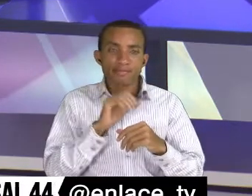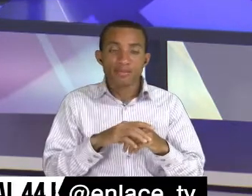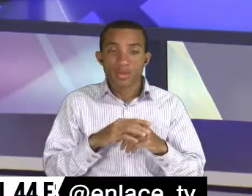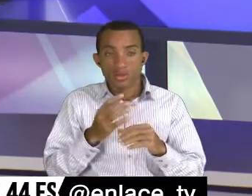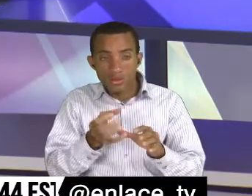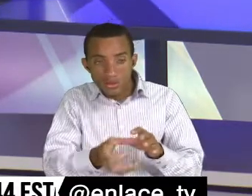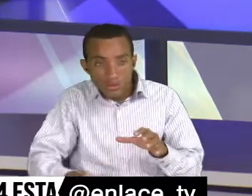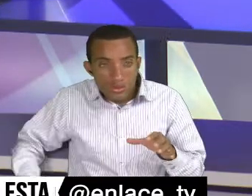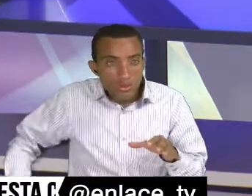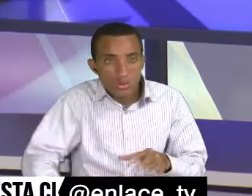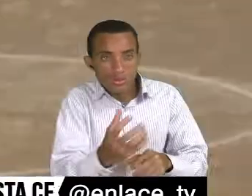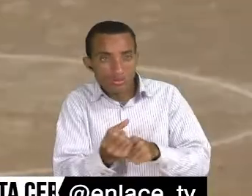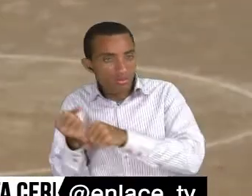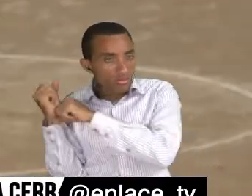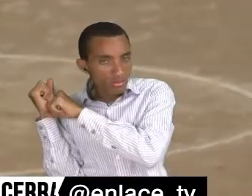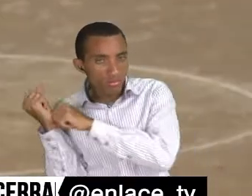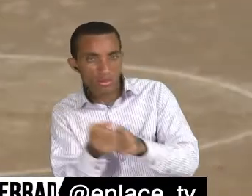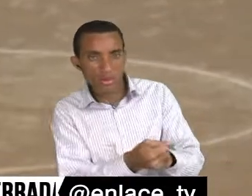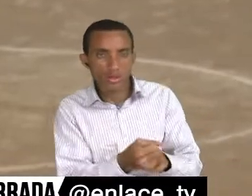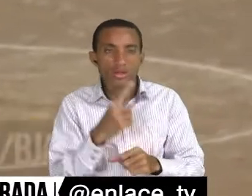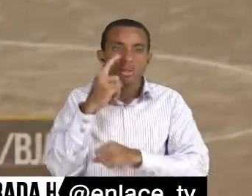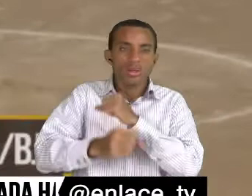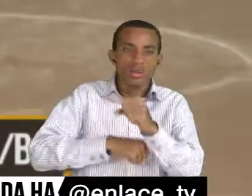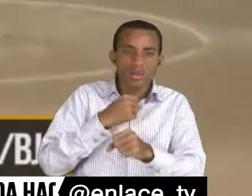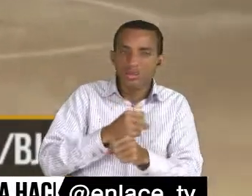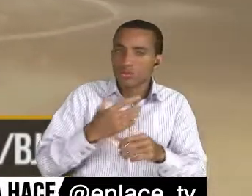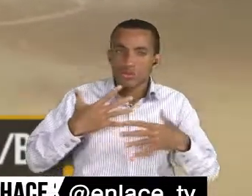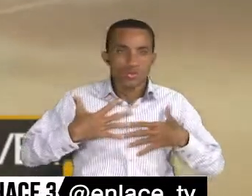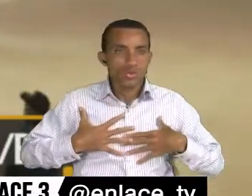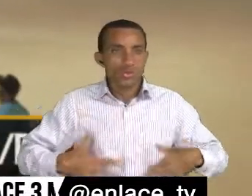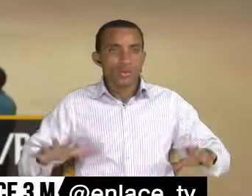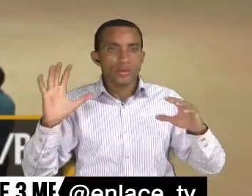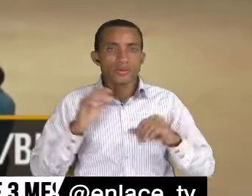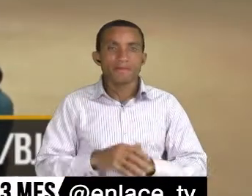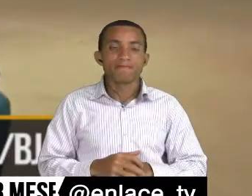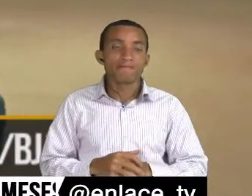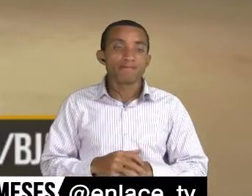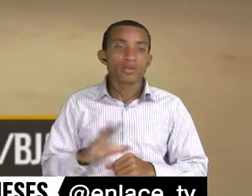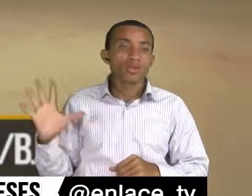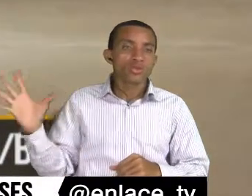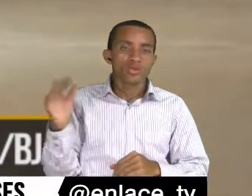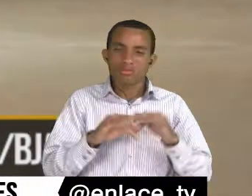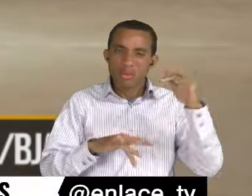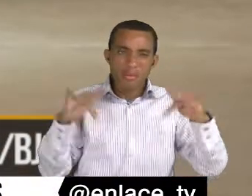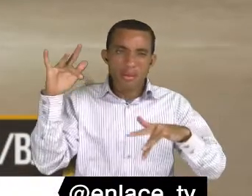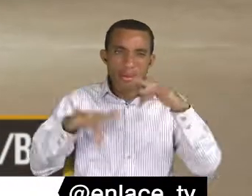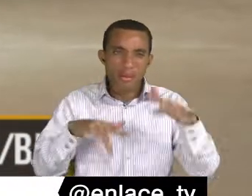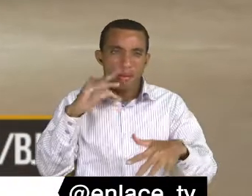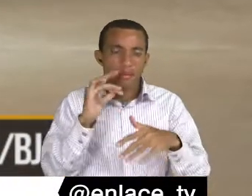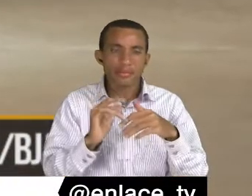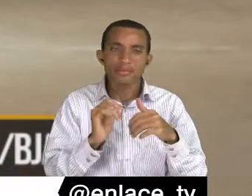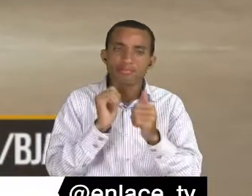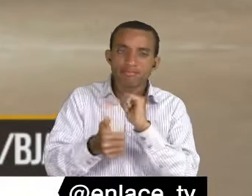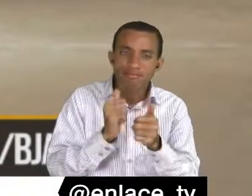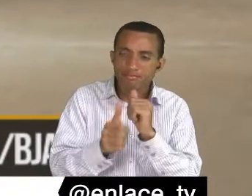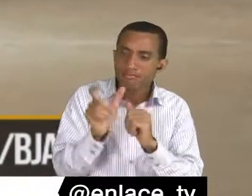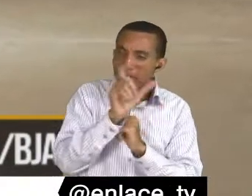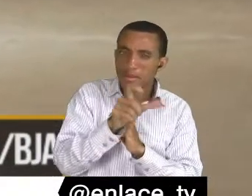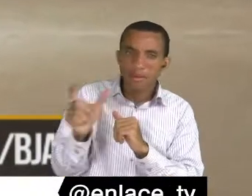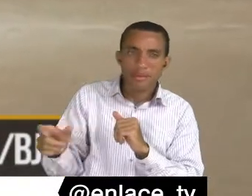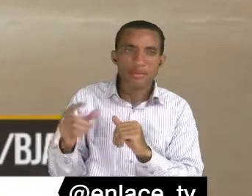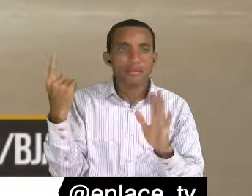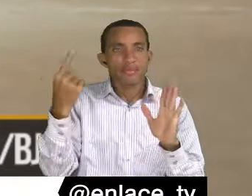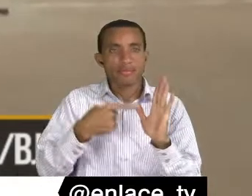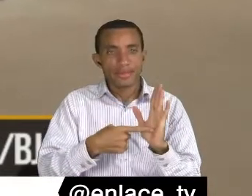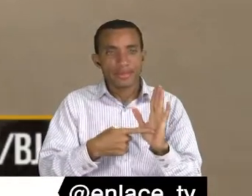Rápida Categoría Abierta. Más de 2.000 deportistas del país se congregarán en Barranca Bermeja durante el mes de abril, tiempo en el que se celebran